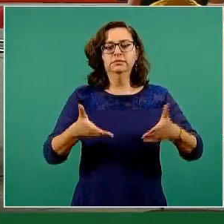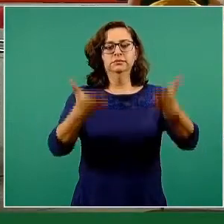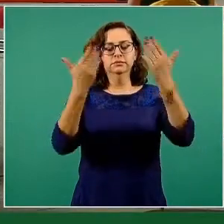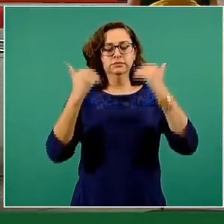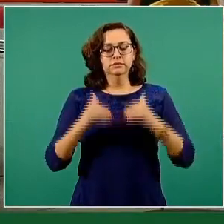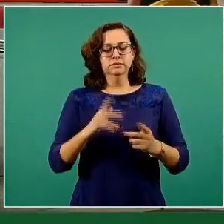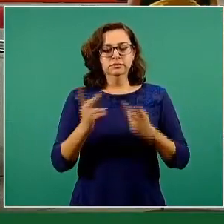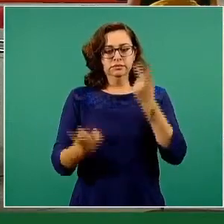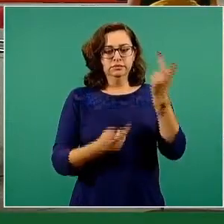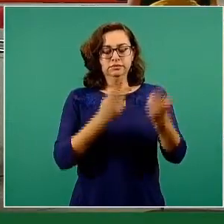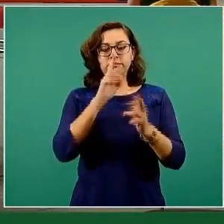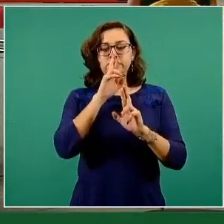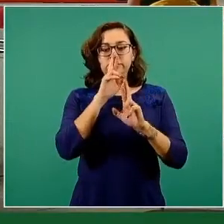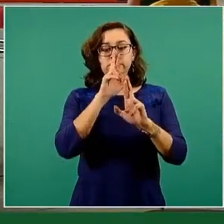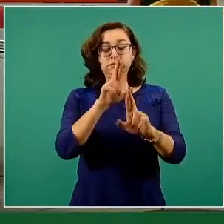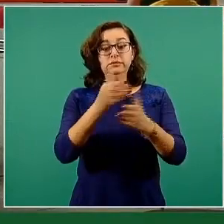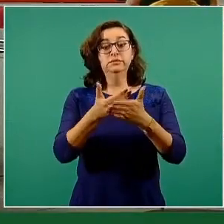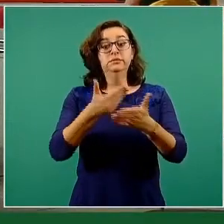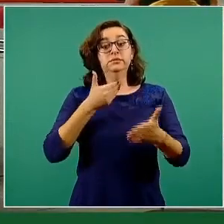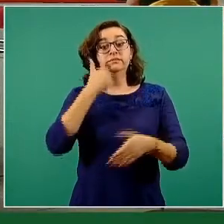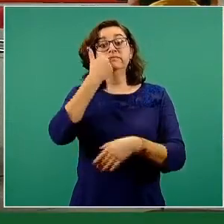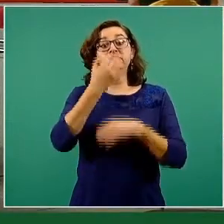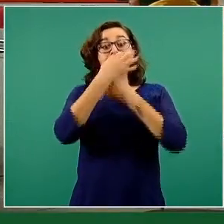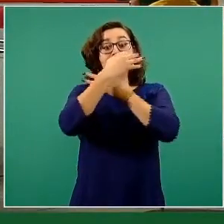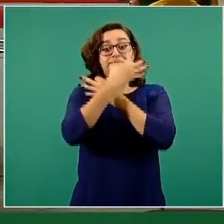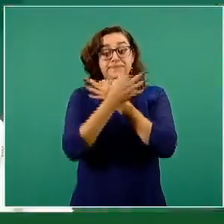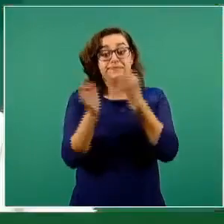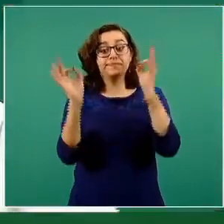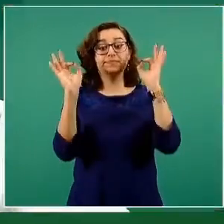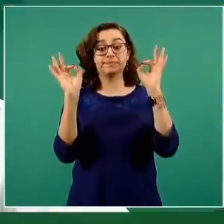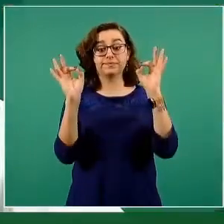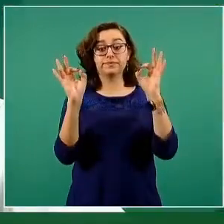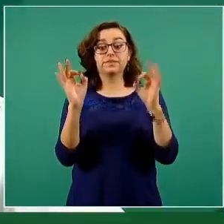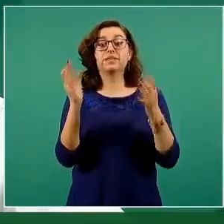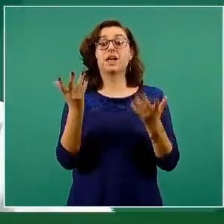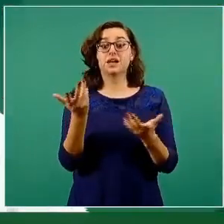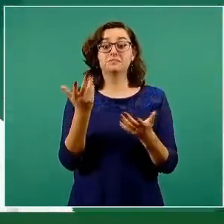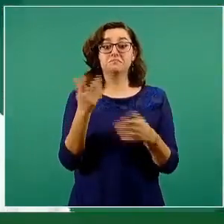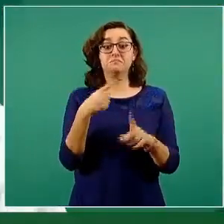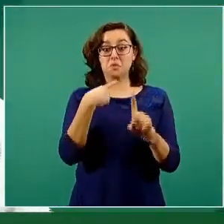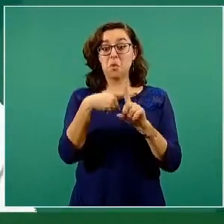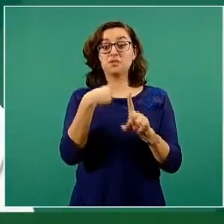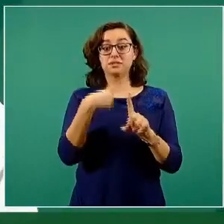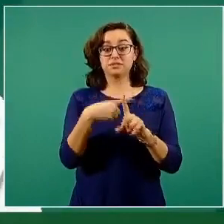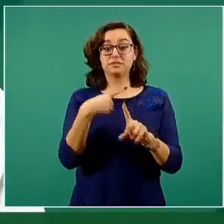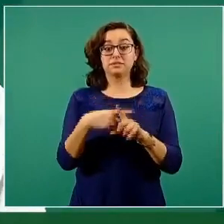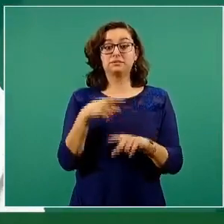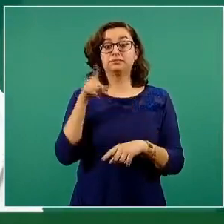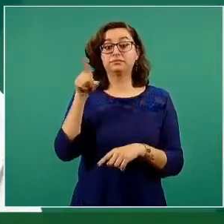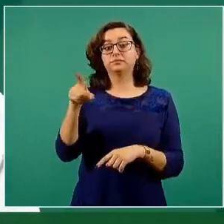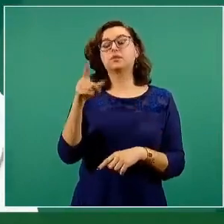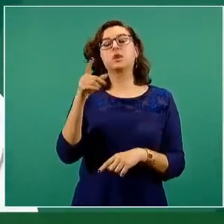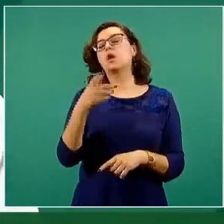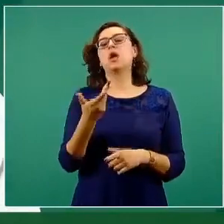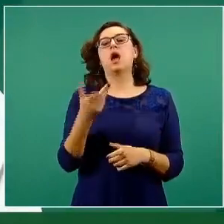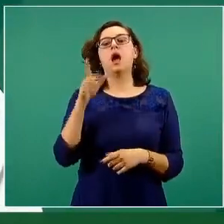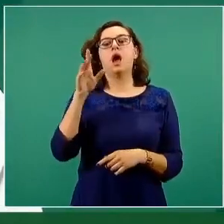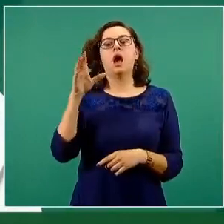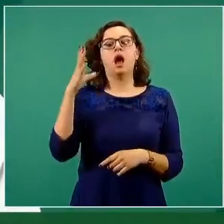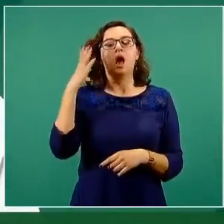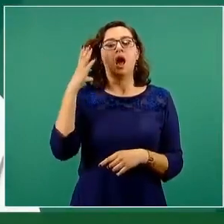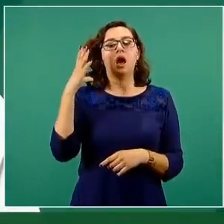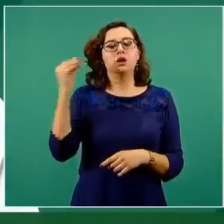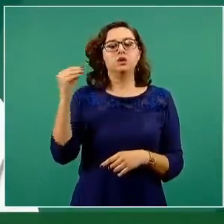Antes quisiera hacer un anuncio positivo para la salud pública y una felicitación al Congreso de Colima. El